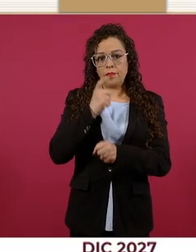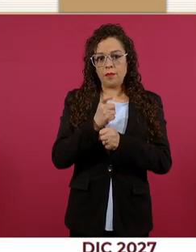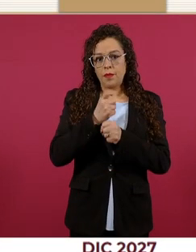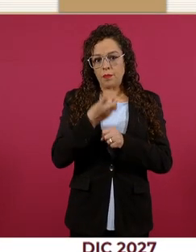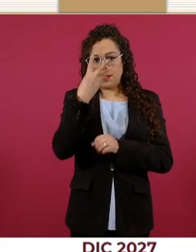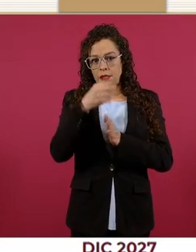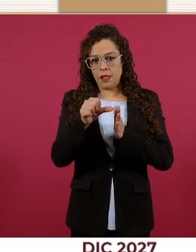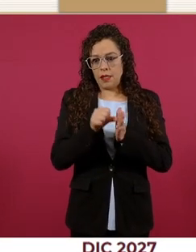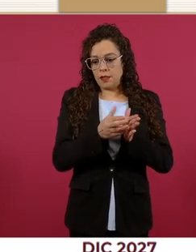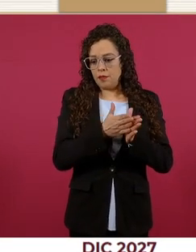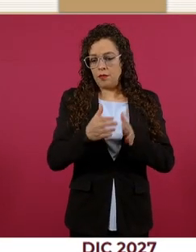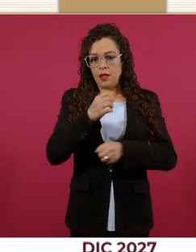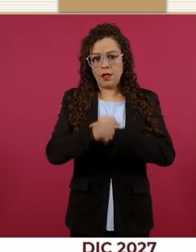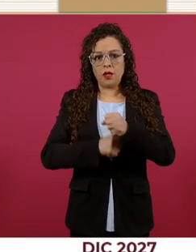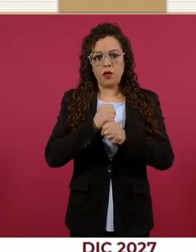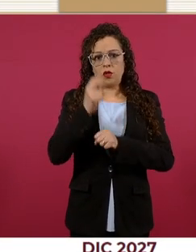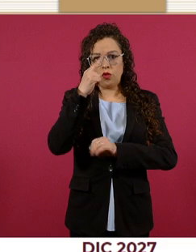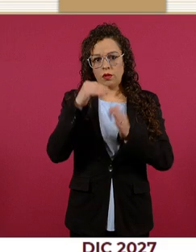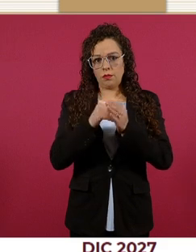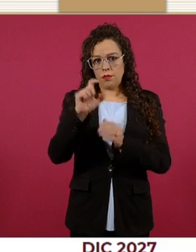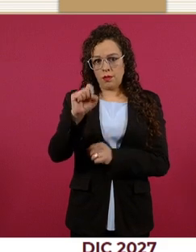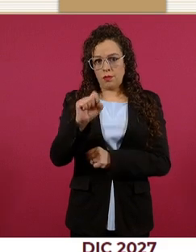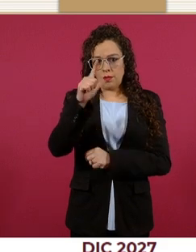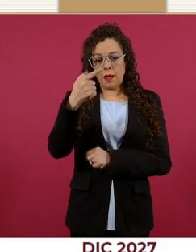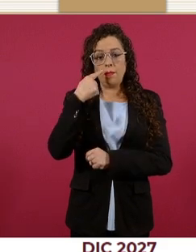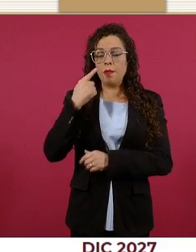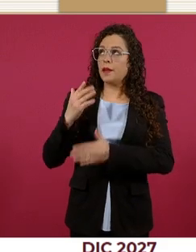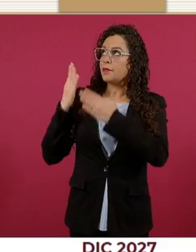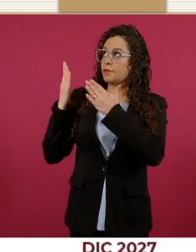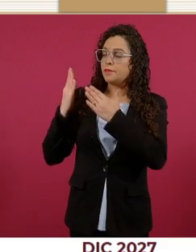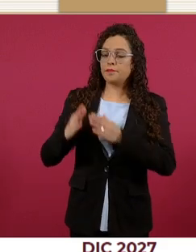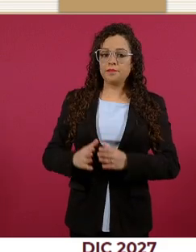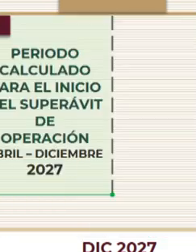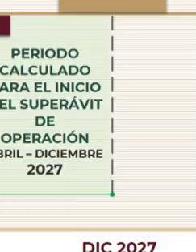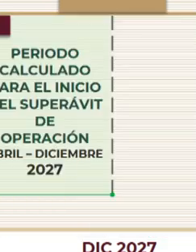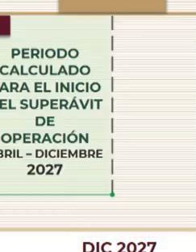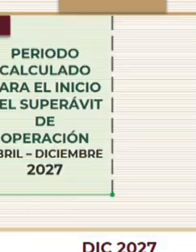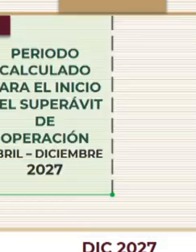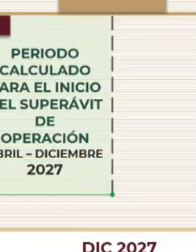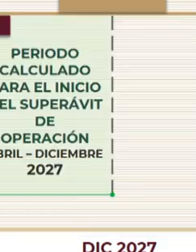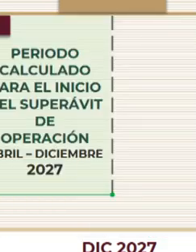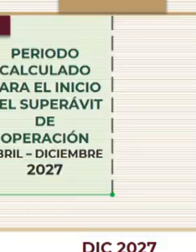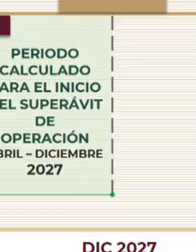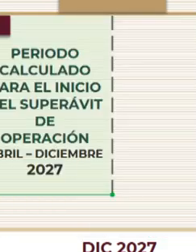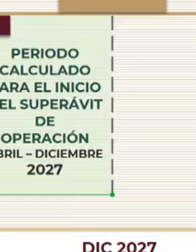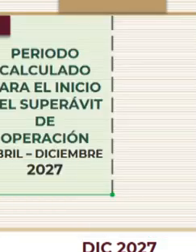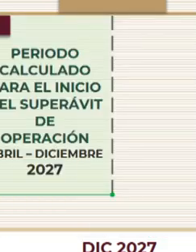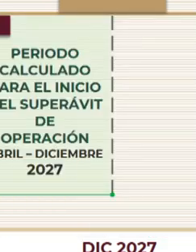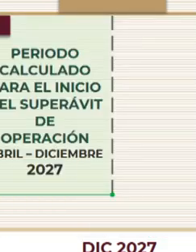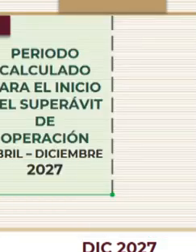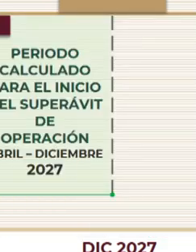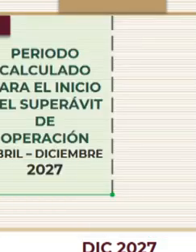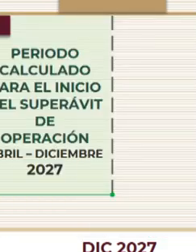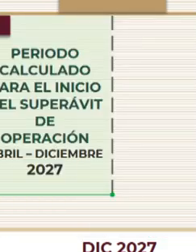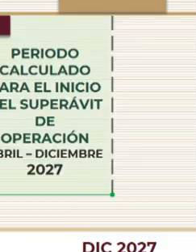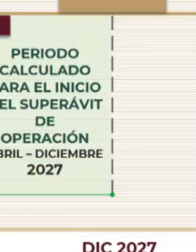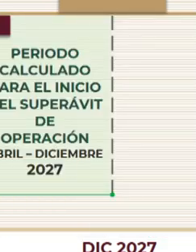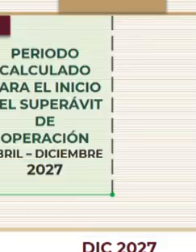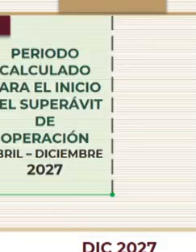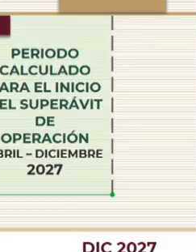trimestre del 2027 y a partir de ahí, como ustedes pueden ver en la gráfica, pues tendremos un crecimiento más o